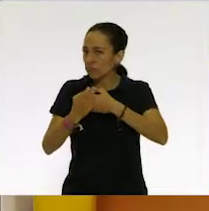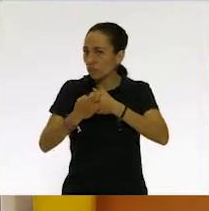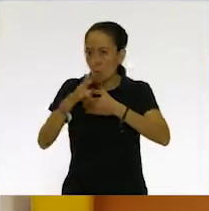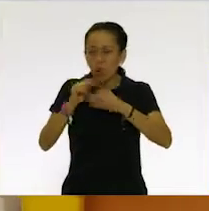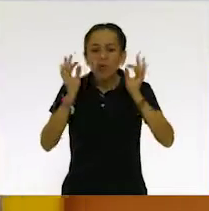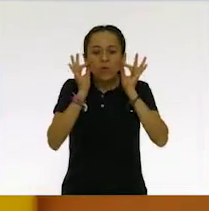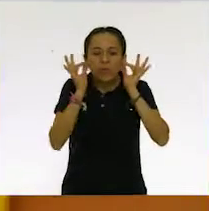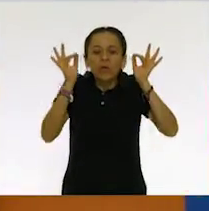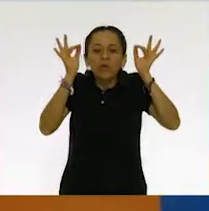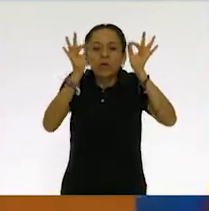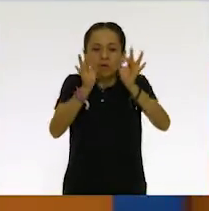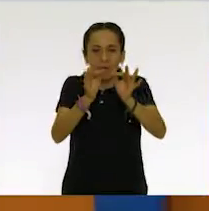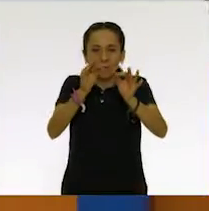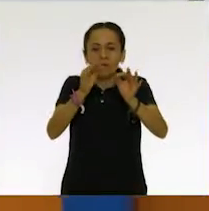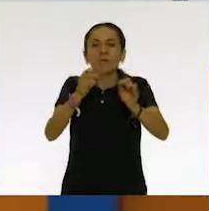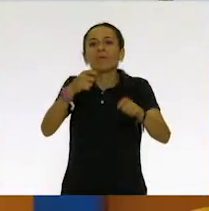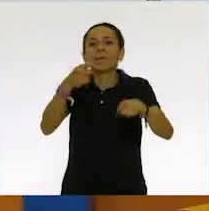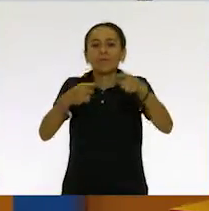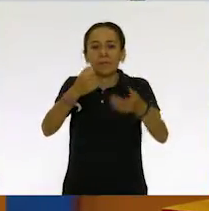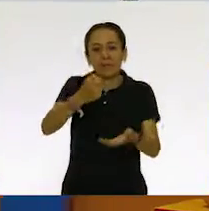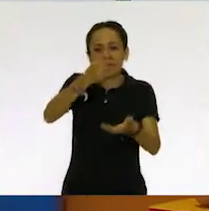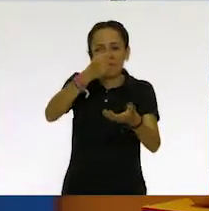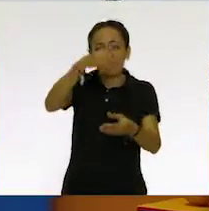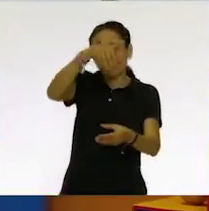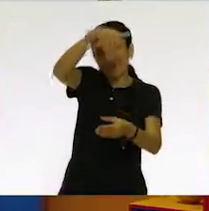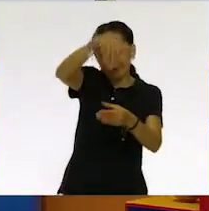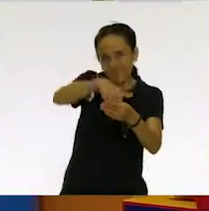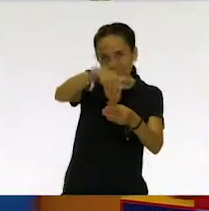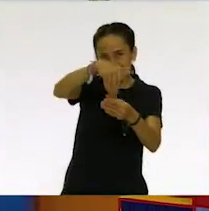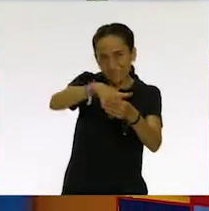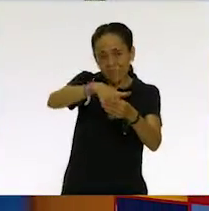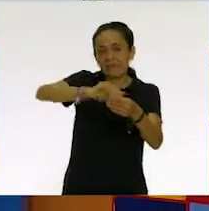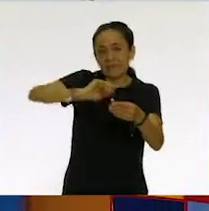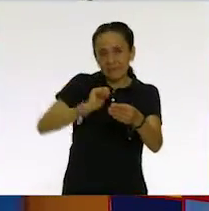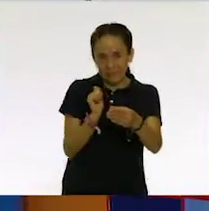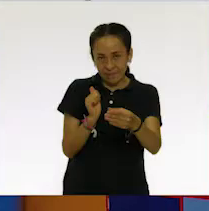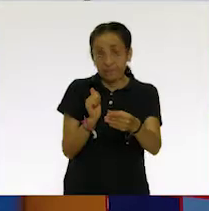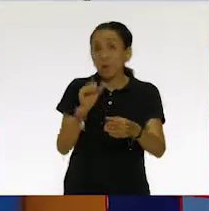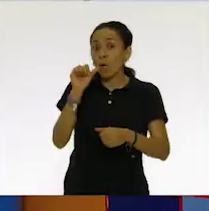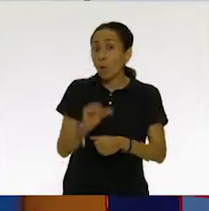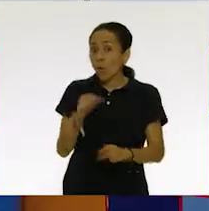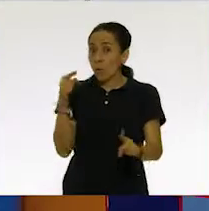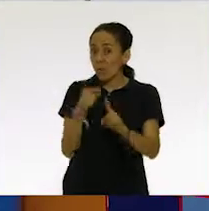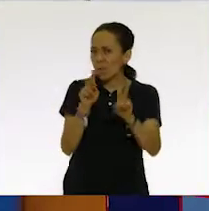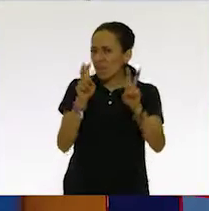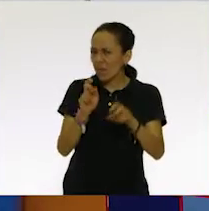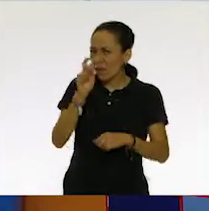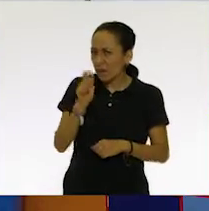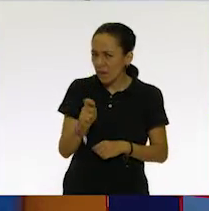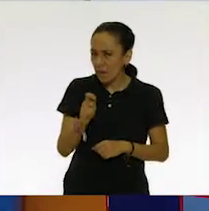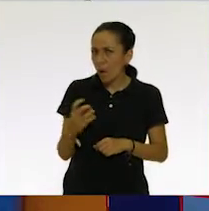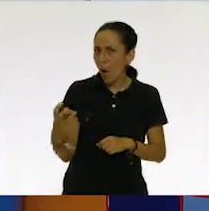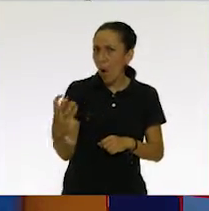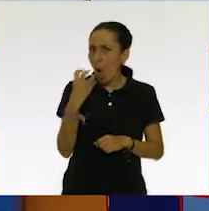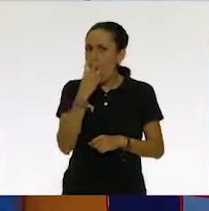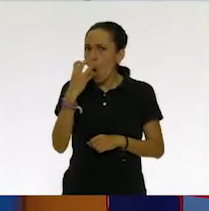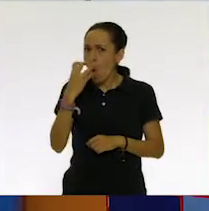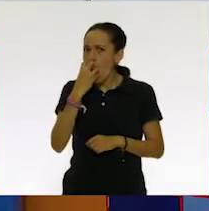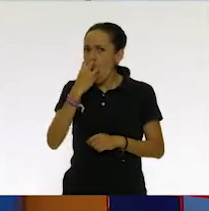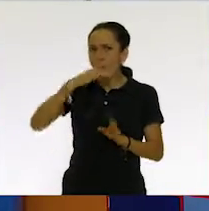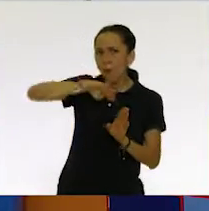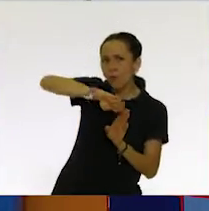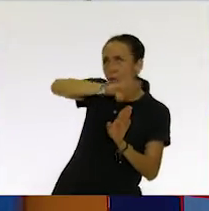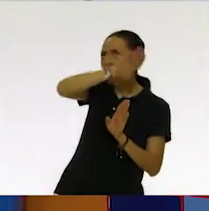Y nuestro tema del día de hoy dice, ¿cómo es la cueva de un oso? ¿Ustedes se acuerdan?